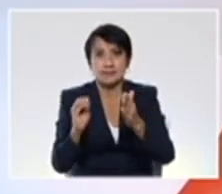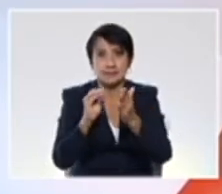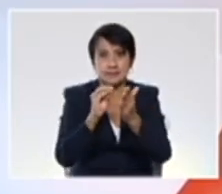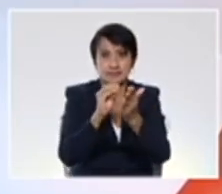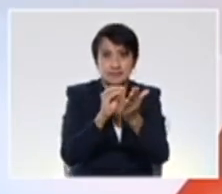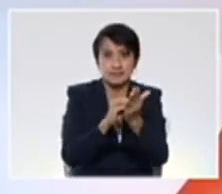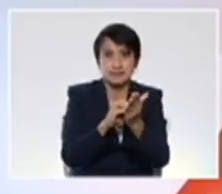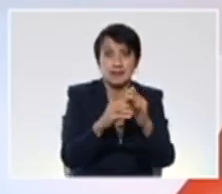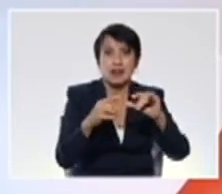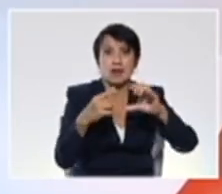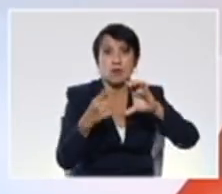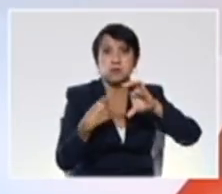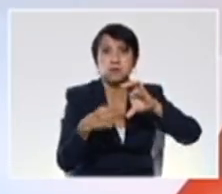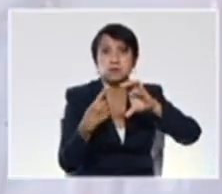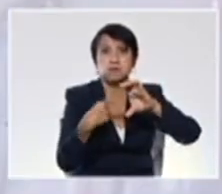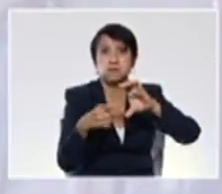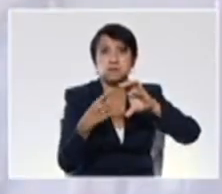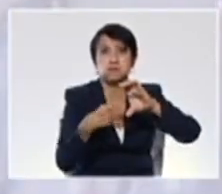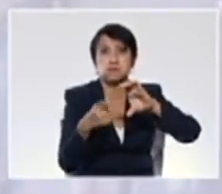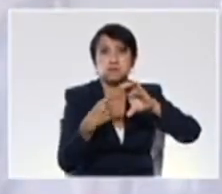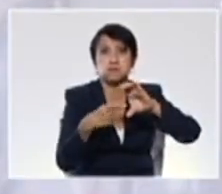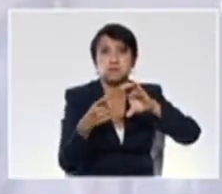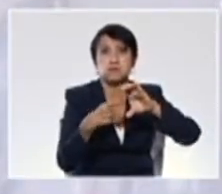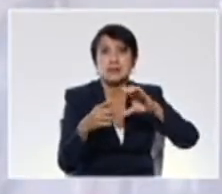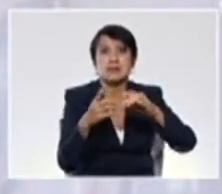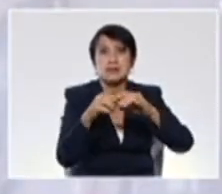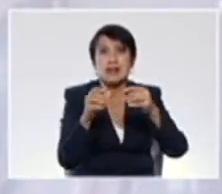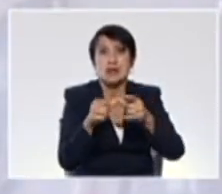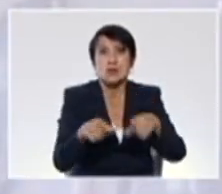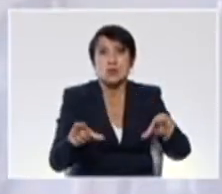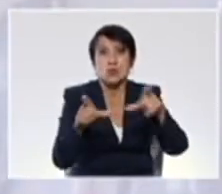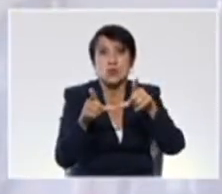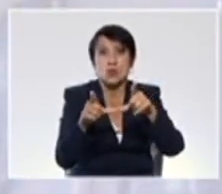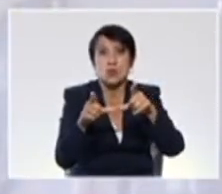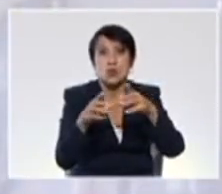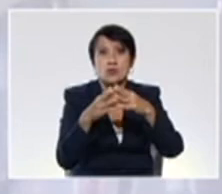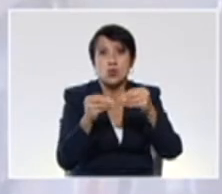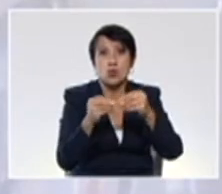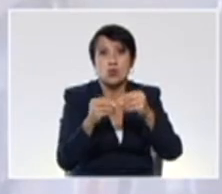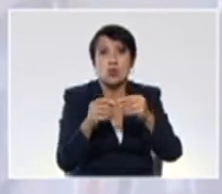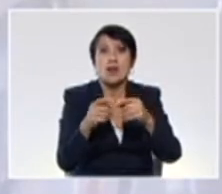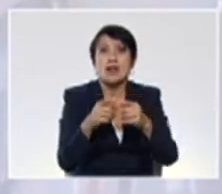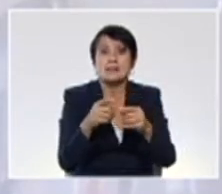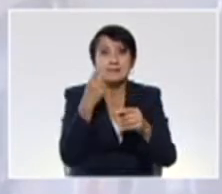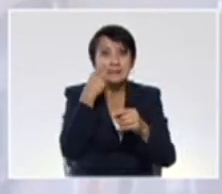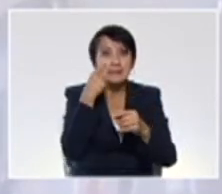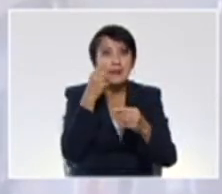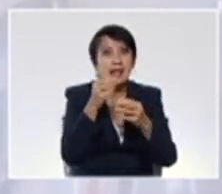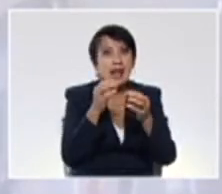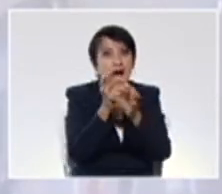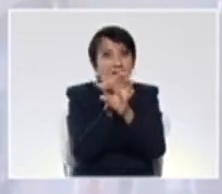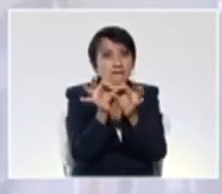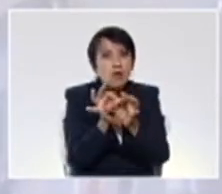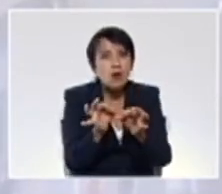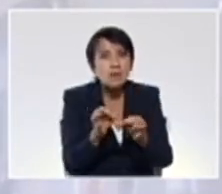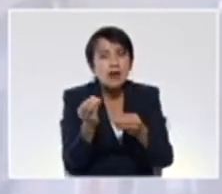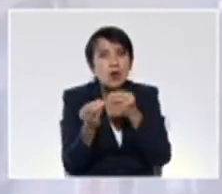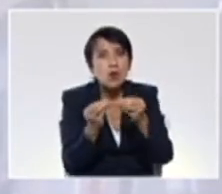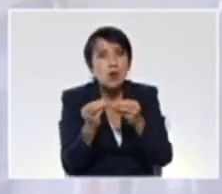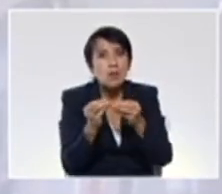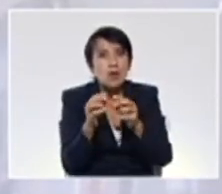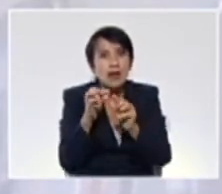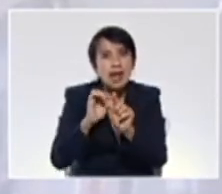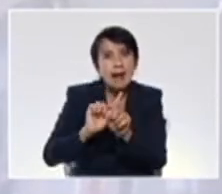aspa, ¿sí? Y fíjense acá, aquí está la base de la licuadora, ¿verdad? Aquí está la medida